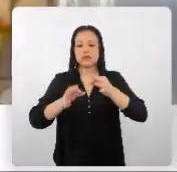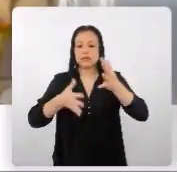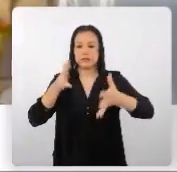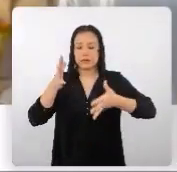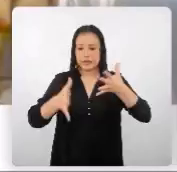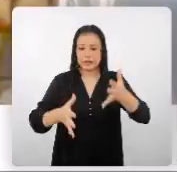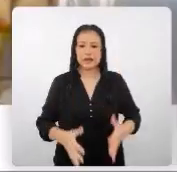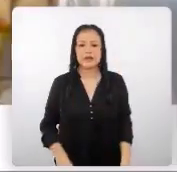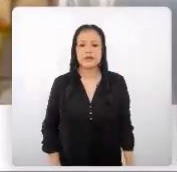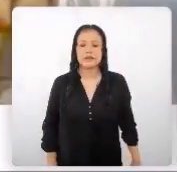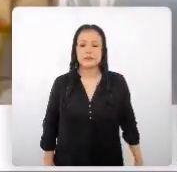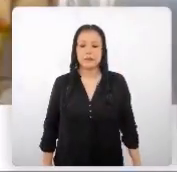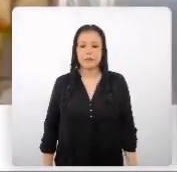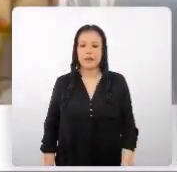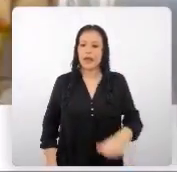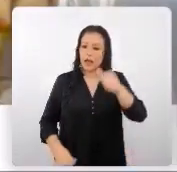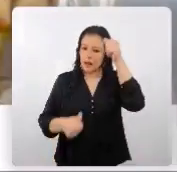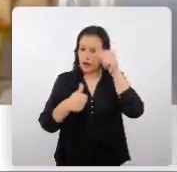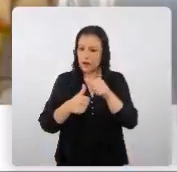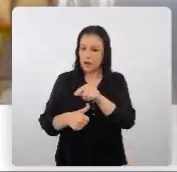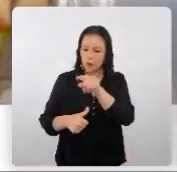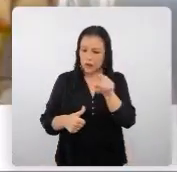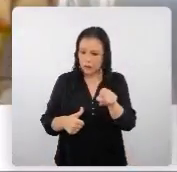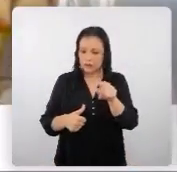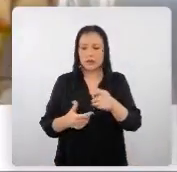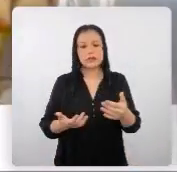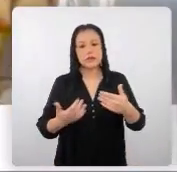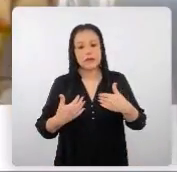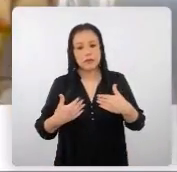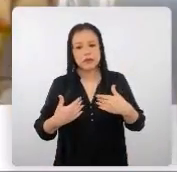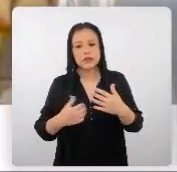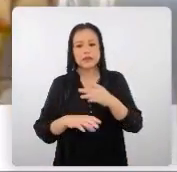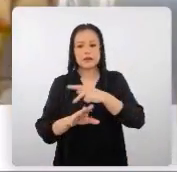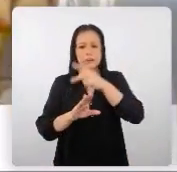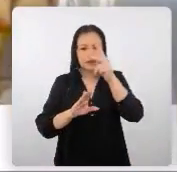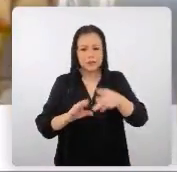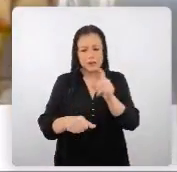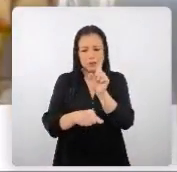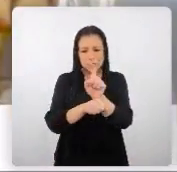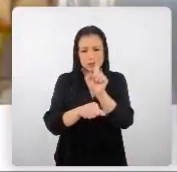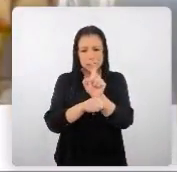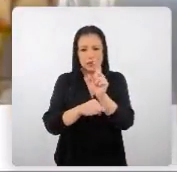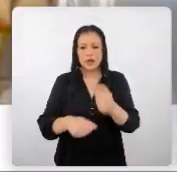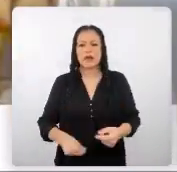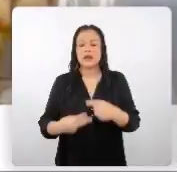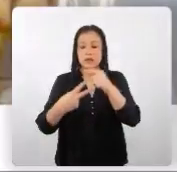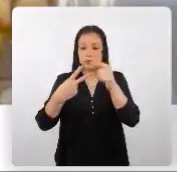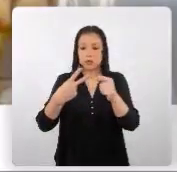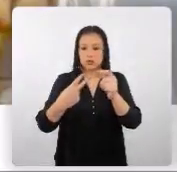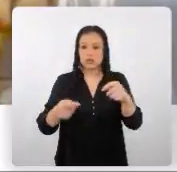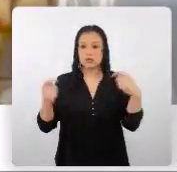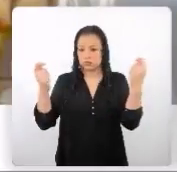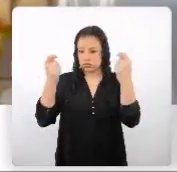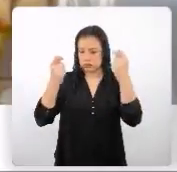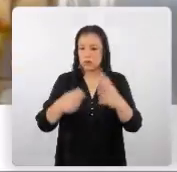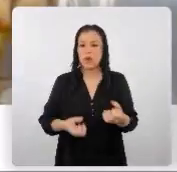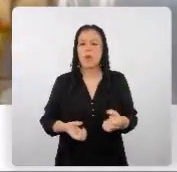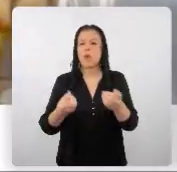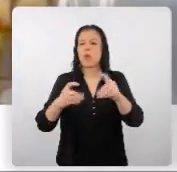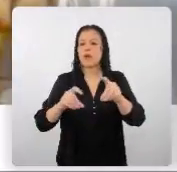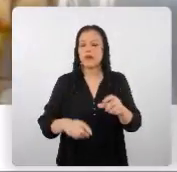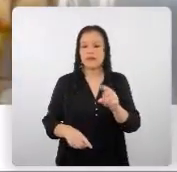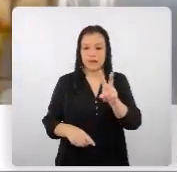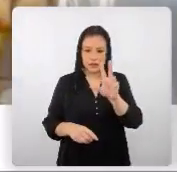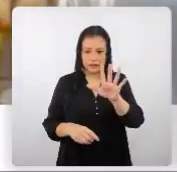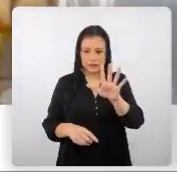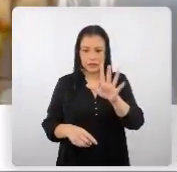señas. Les recuerdo que vamos a tener dentro del programa de la capacitación, tenemos dos eventos más, el 25 de noviembre y